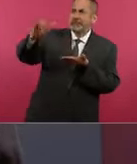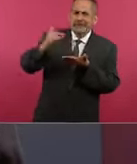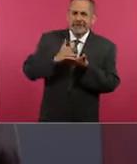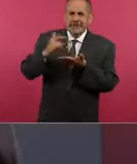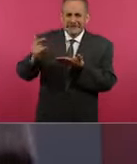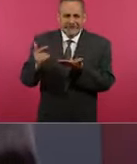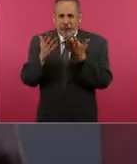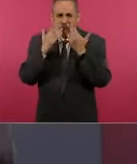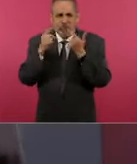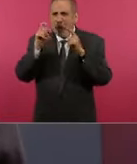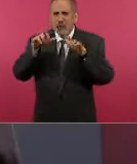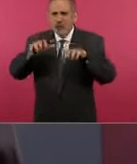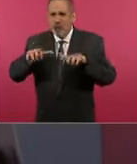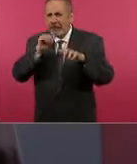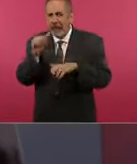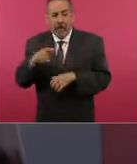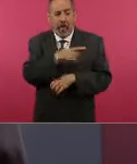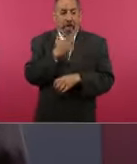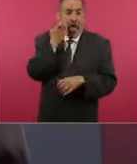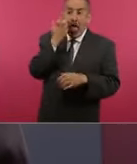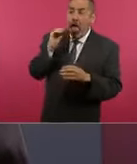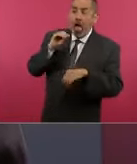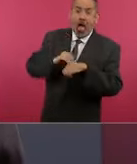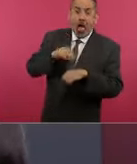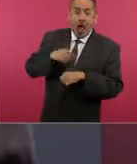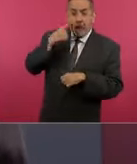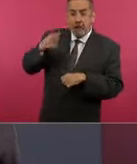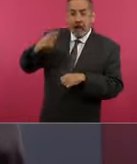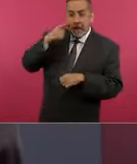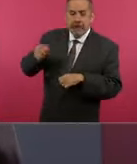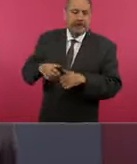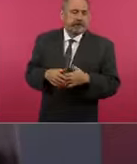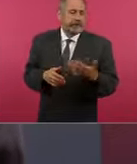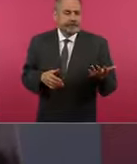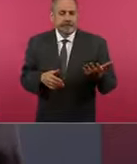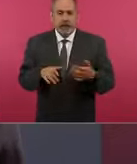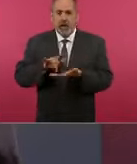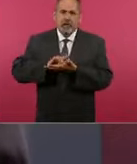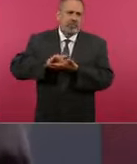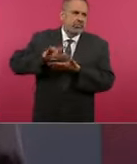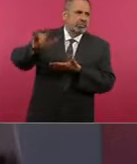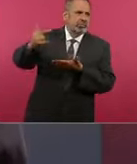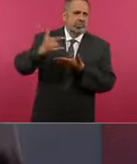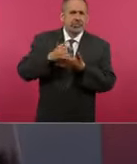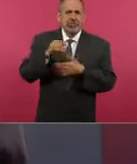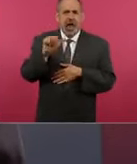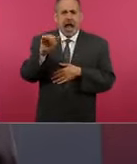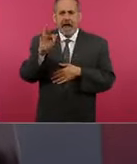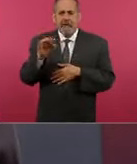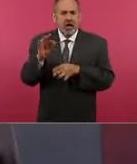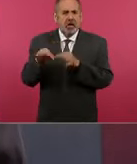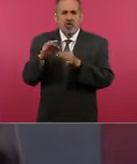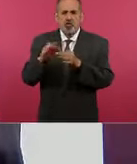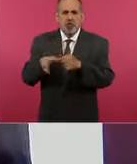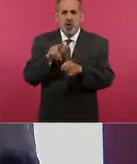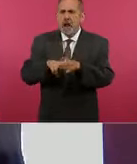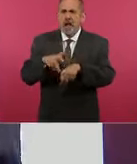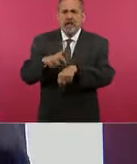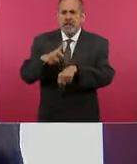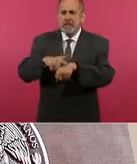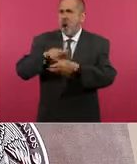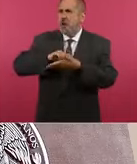sin ningún contratiempo. Las operaciones de vuelos comerciales, generales y de carga en el AIFA se han llevado a cabo con